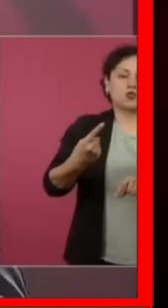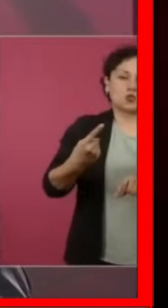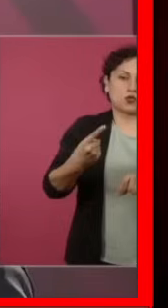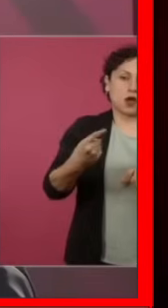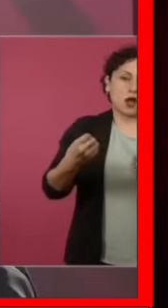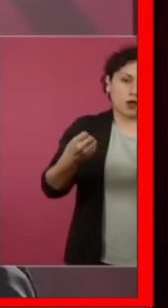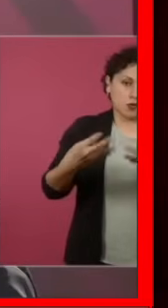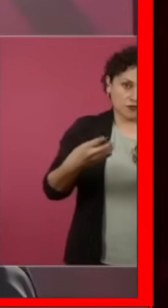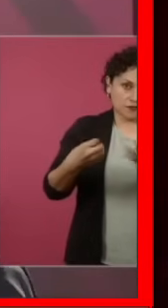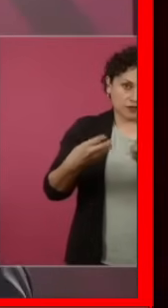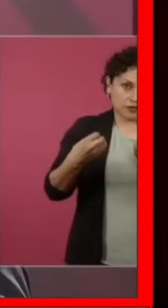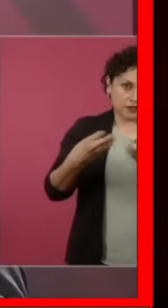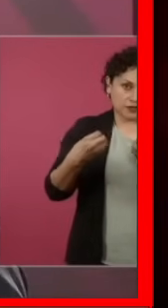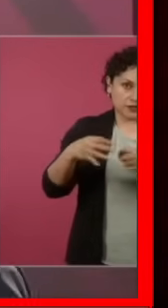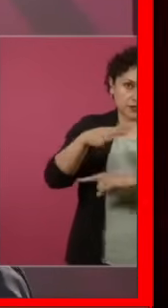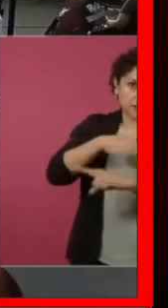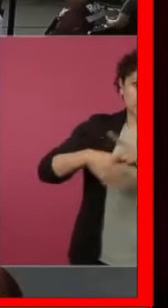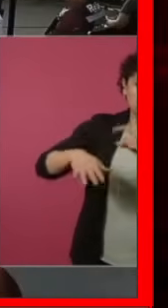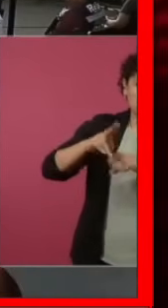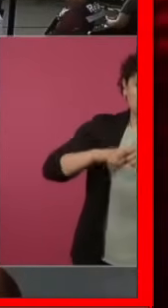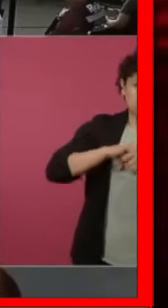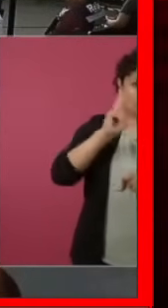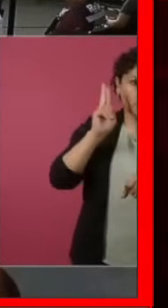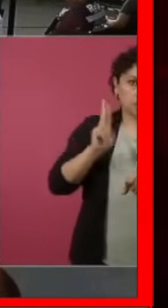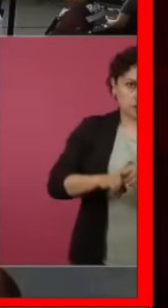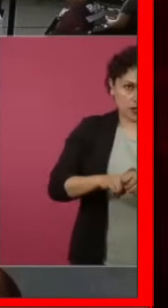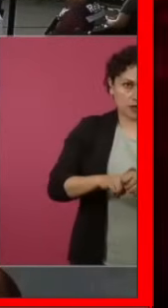clausuró el banco.